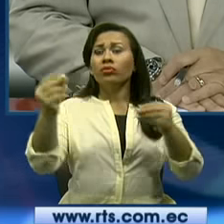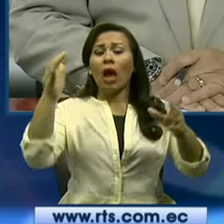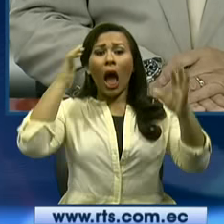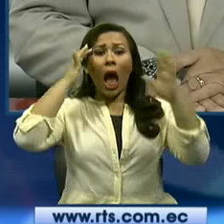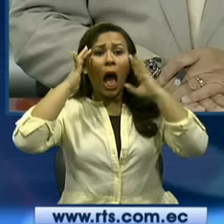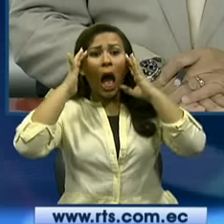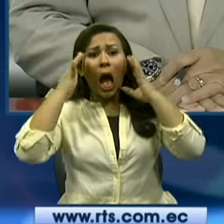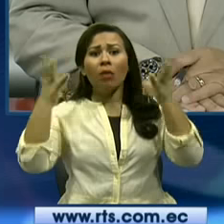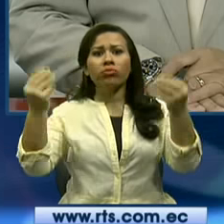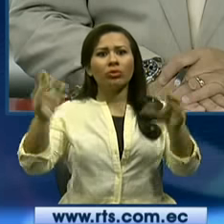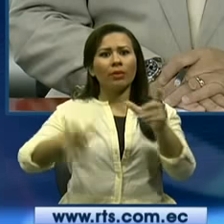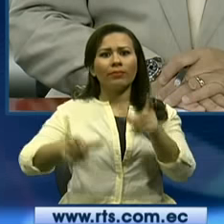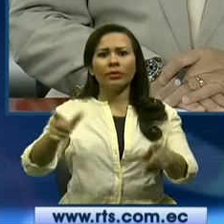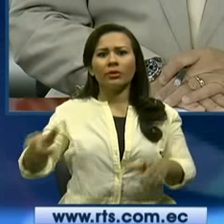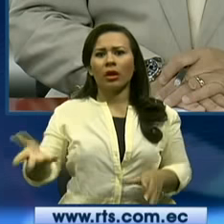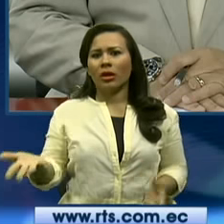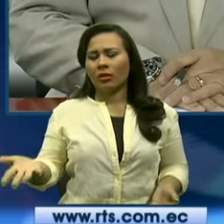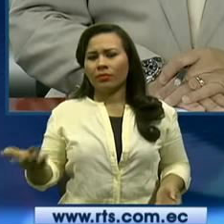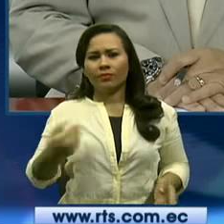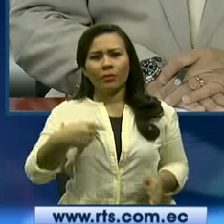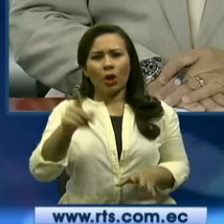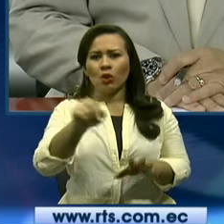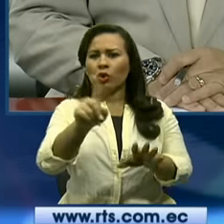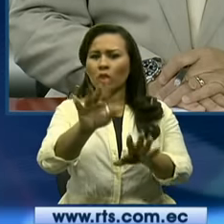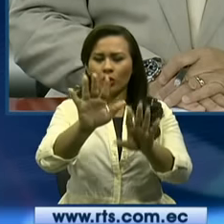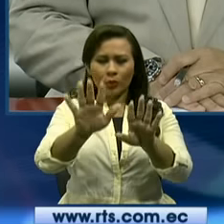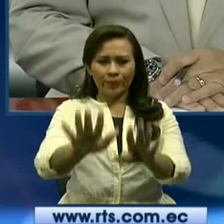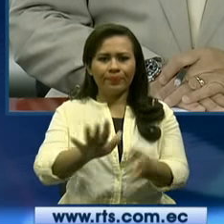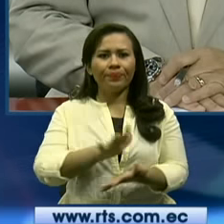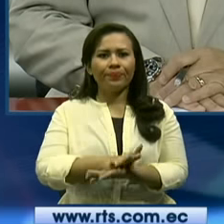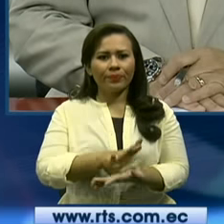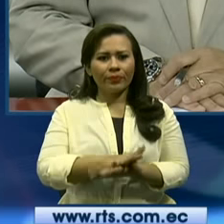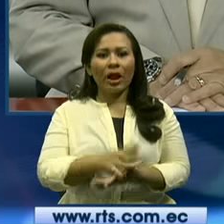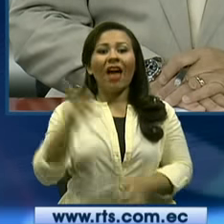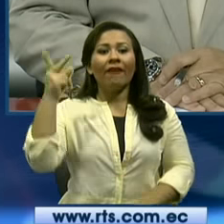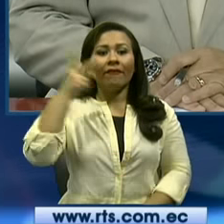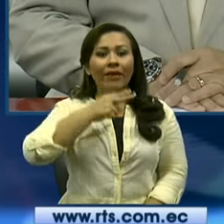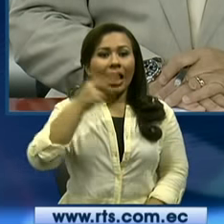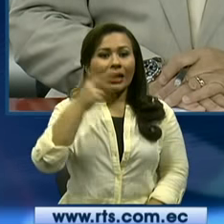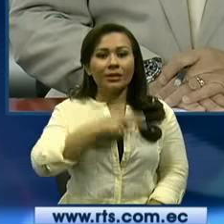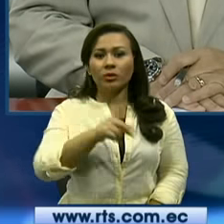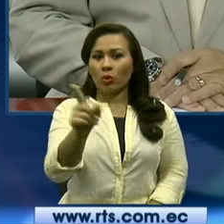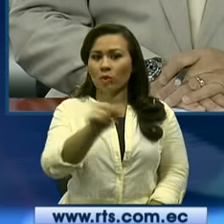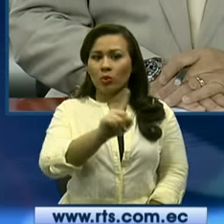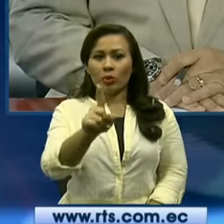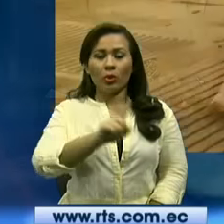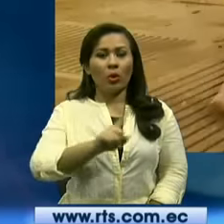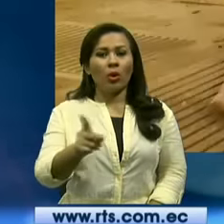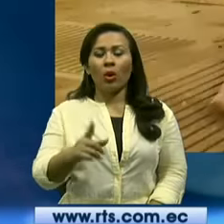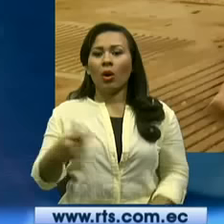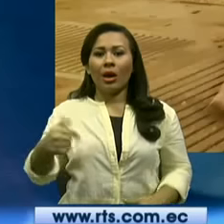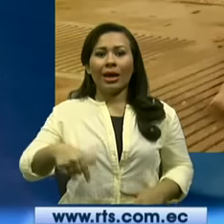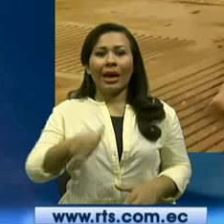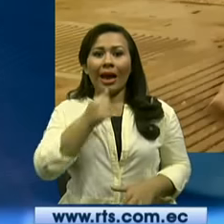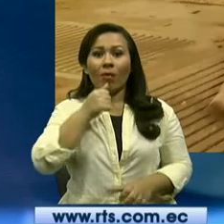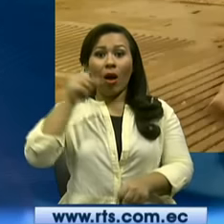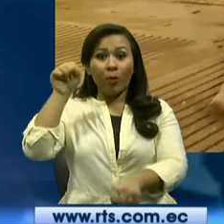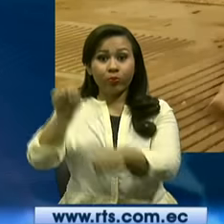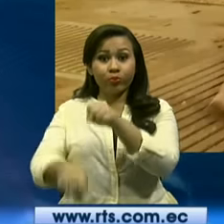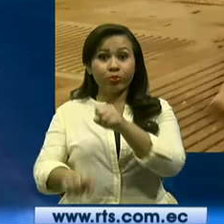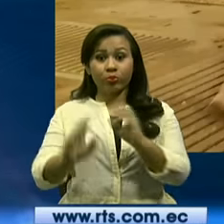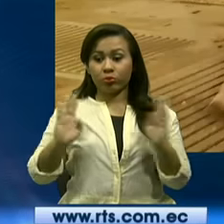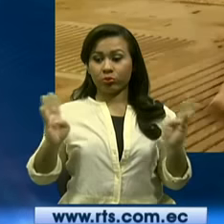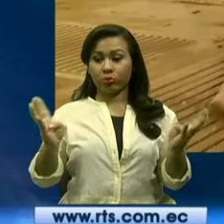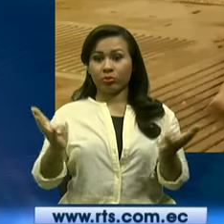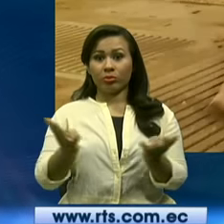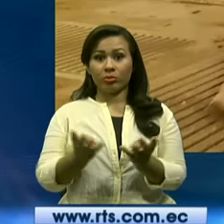tremendamente a nuestros conciudadanos de la ciudad de Quevedo. Es falso, absolutamente falso el rumor sobre un daño que se presente